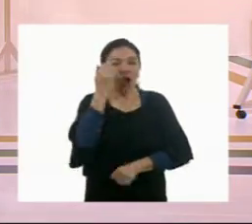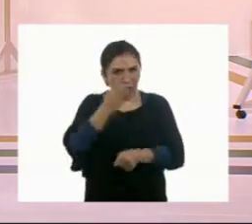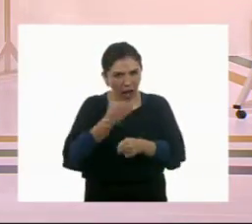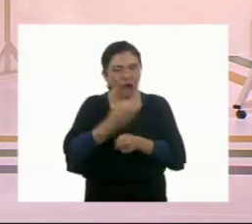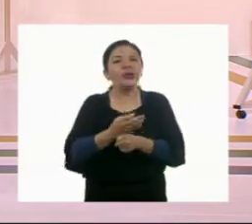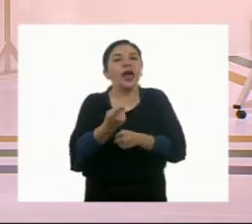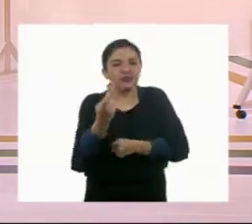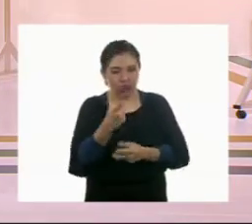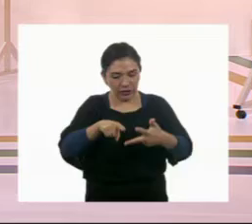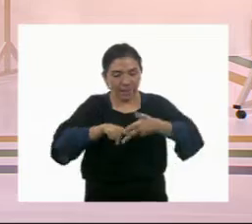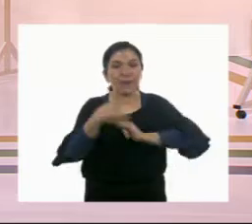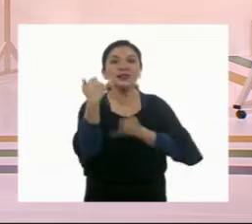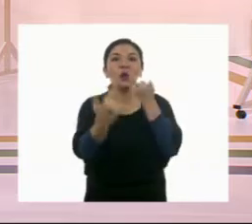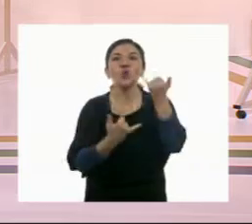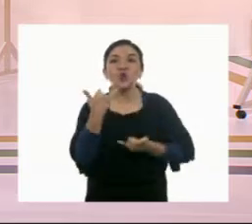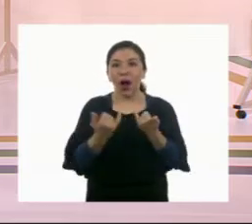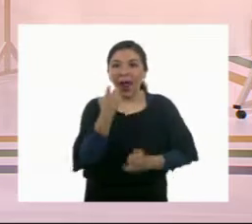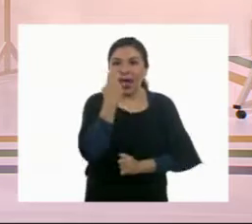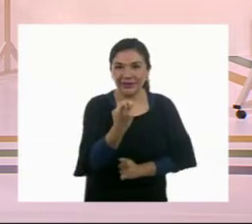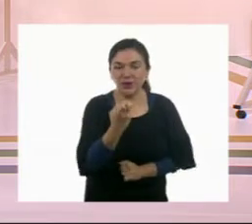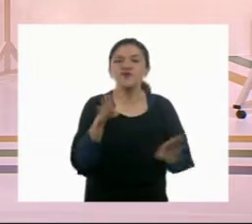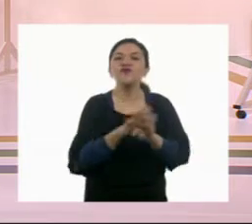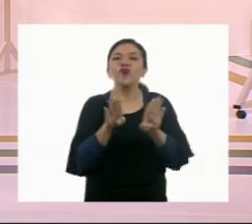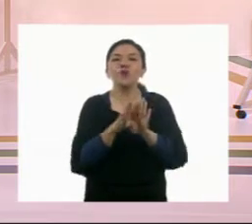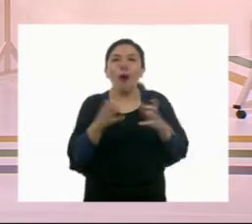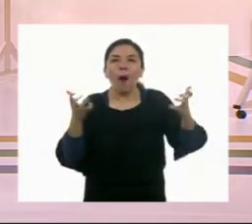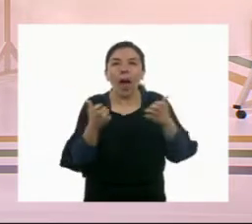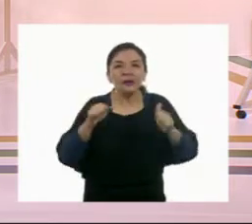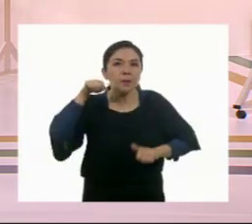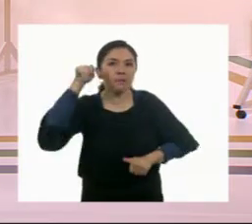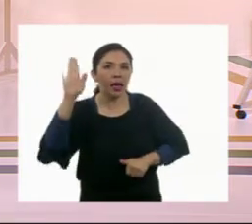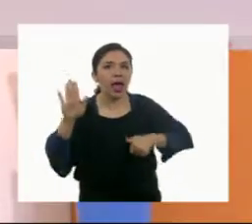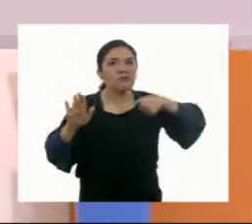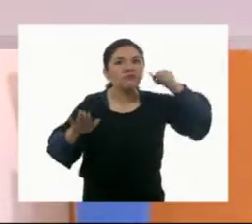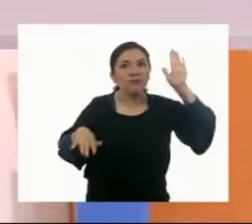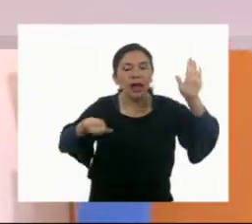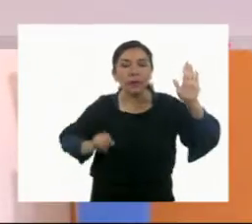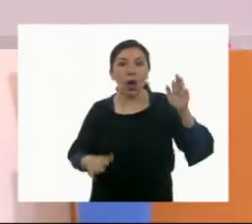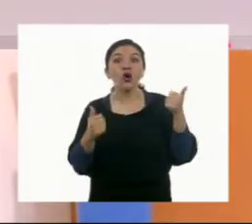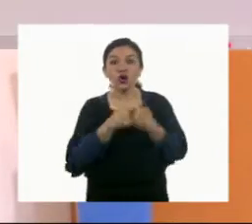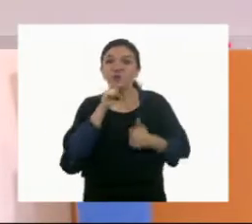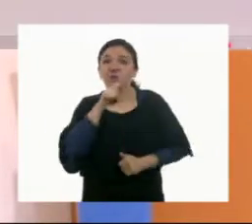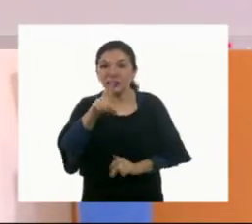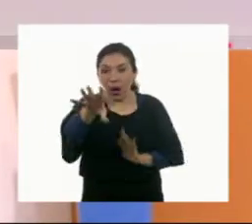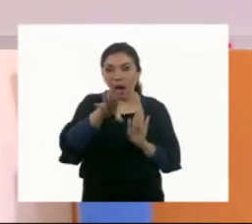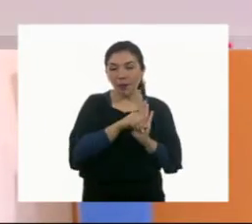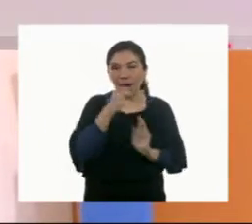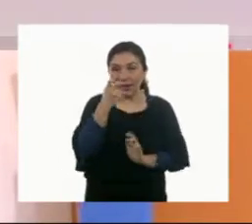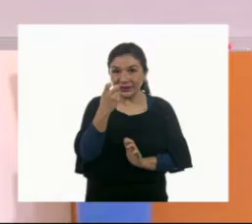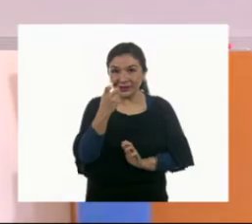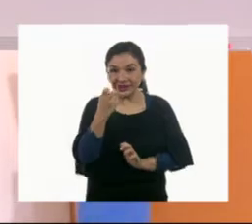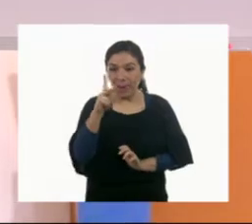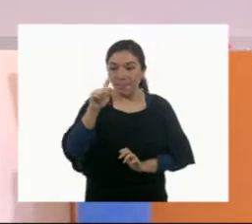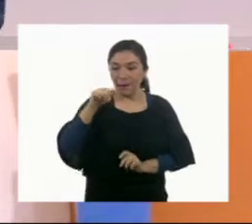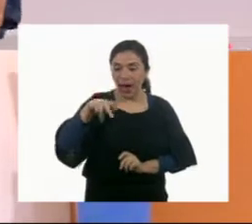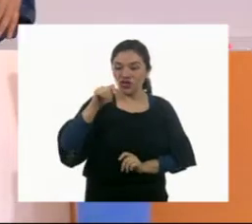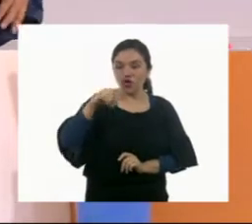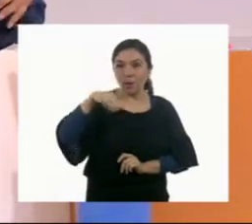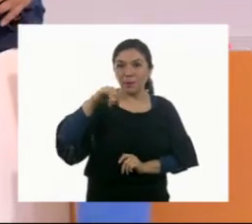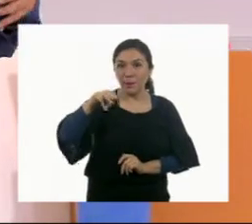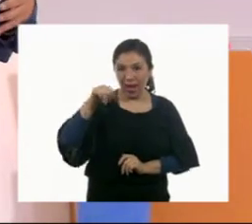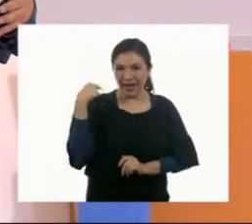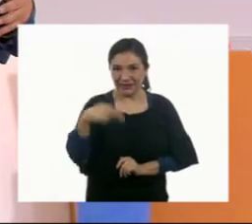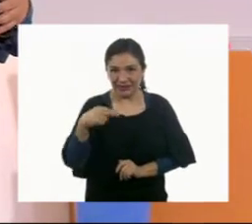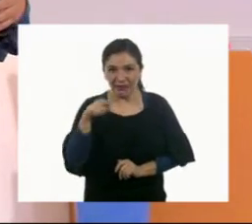empezáramos a jugar con eso. ¿Por qué no hacemos algunas acciones con la técnica de la pantomima? Muy bien. Para que podamos